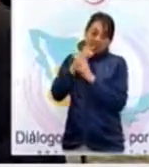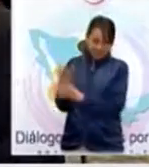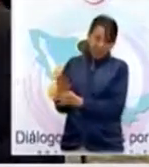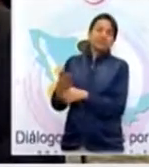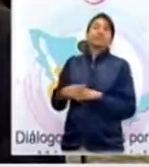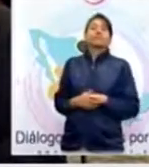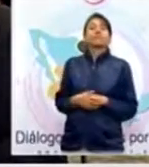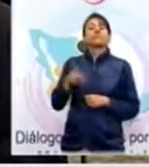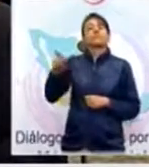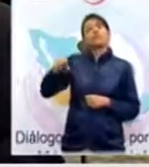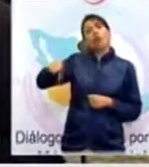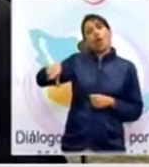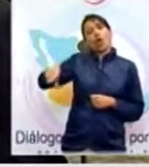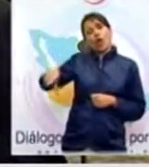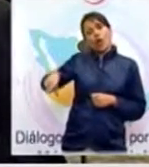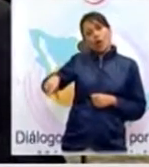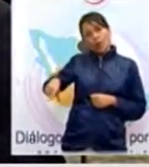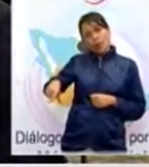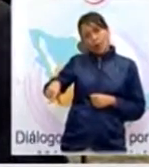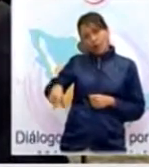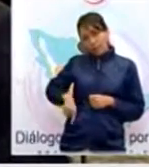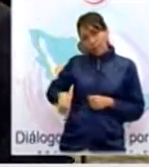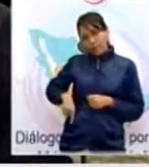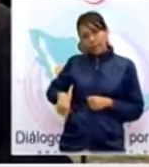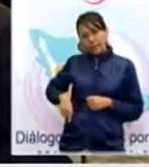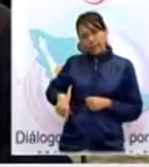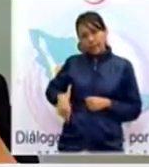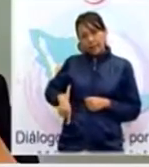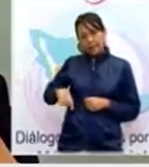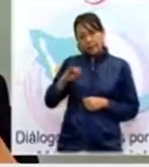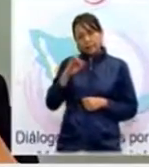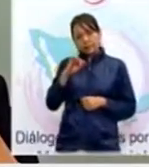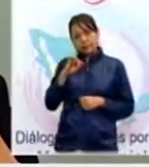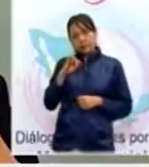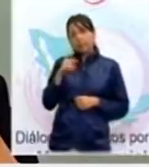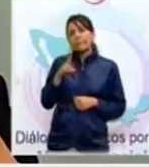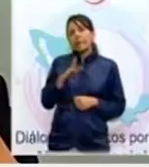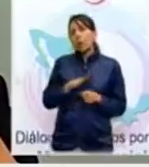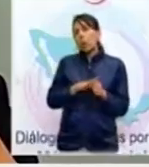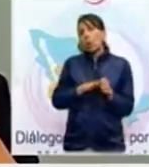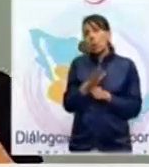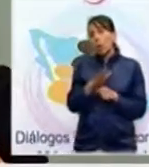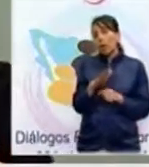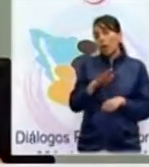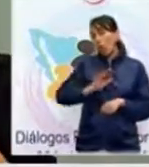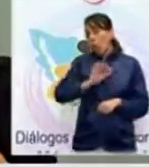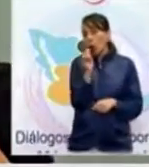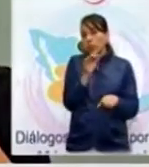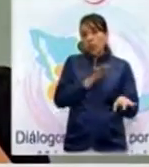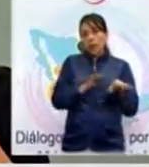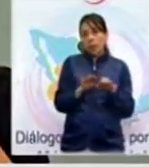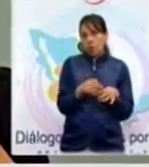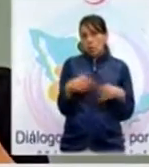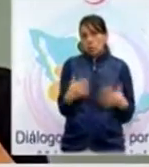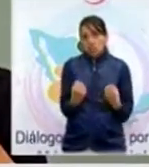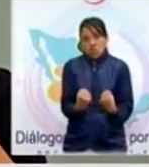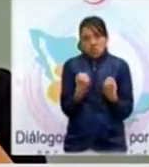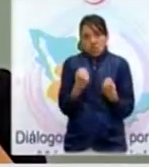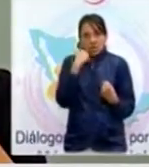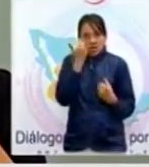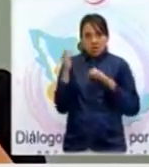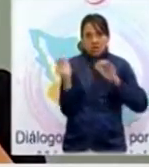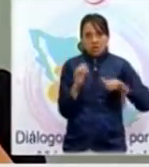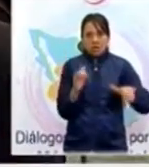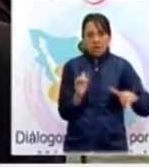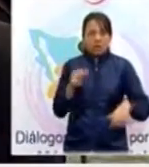conjunto, el segundo empleador de mano de obra es el narcotráfico. Y en Guerrero ocupamos